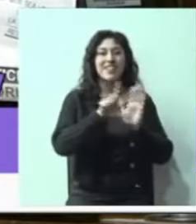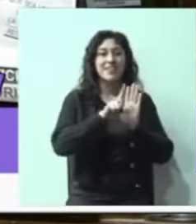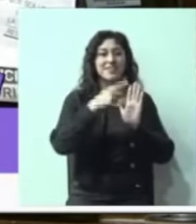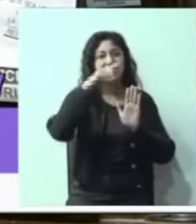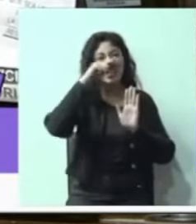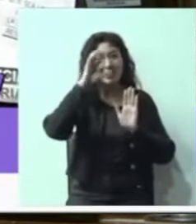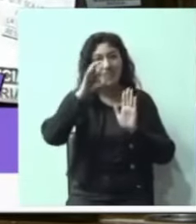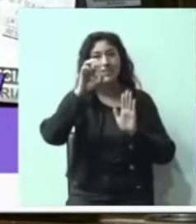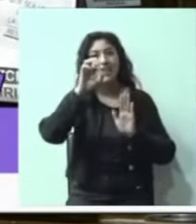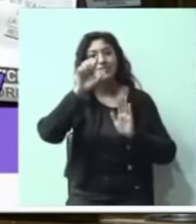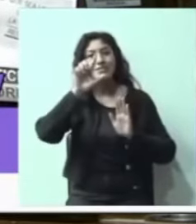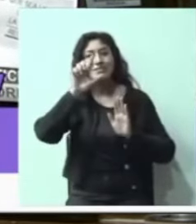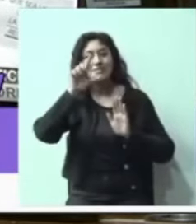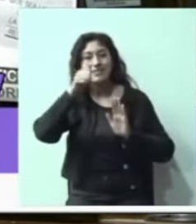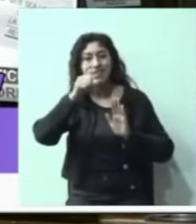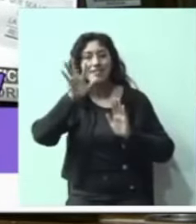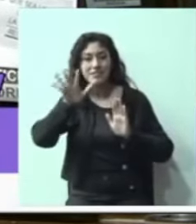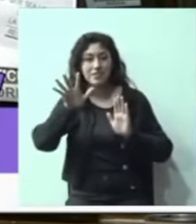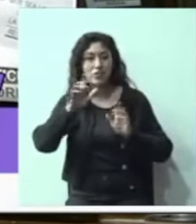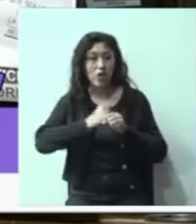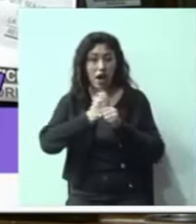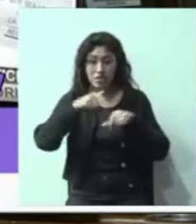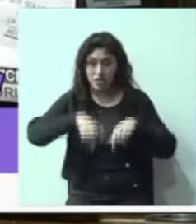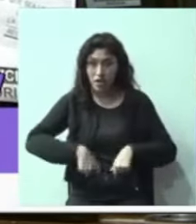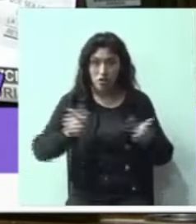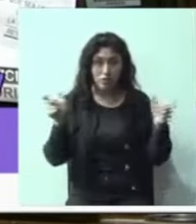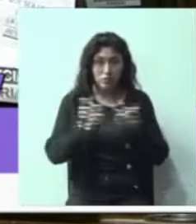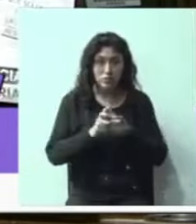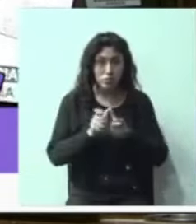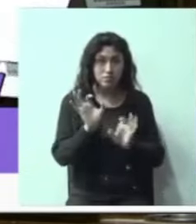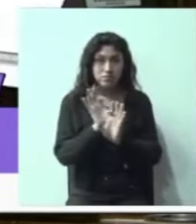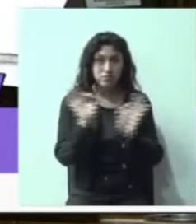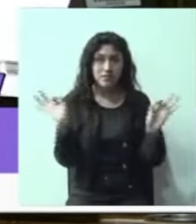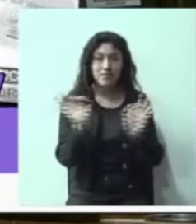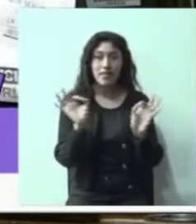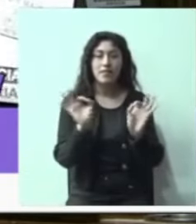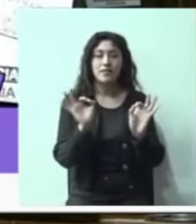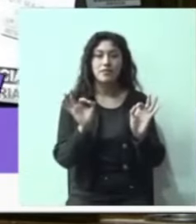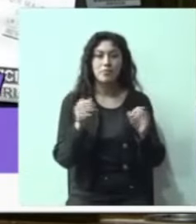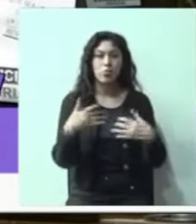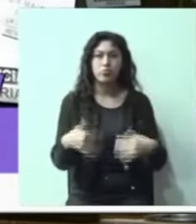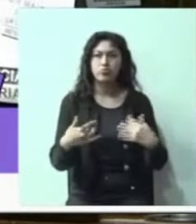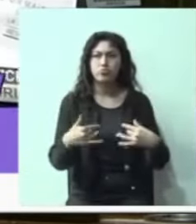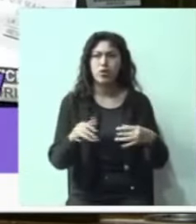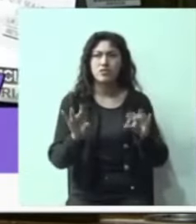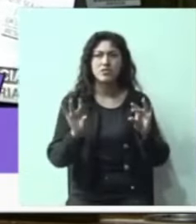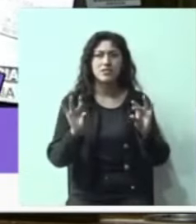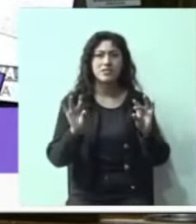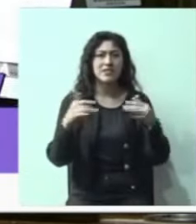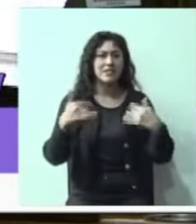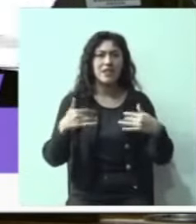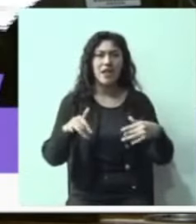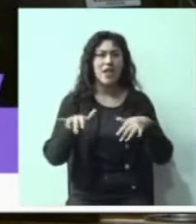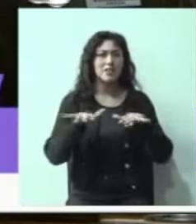6035. Hasta el momento no hemos logrado que se reúna la comisión. Nos parece un hecho grave porque